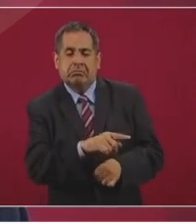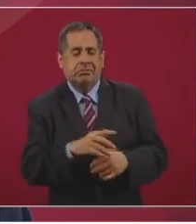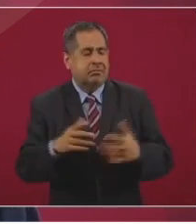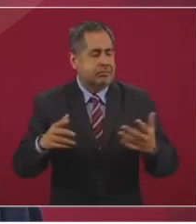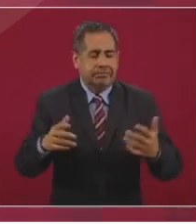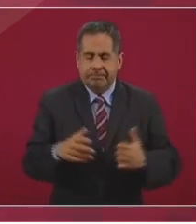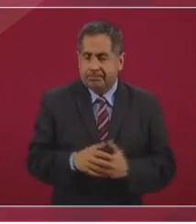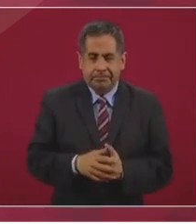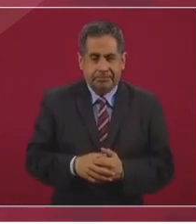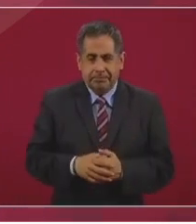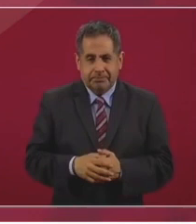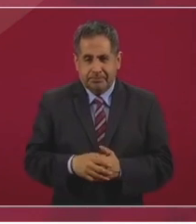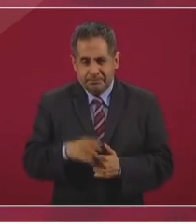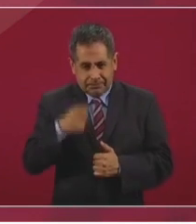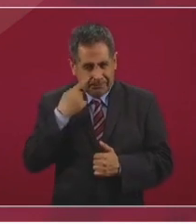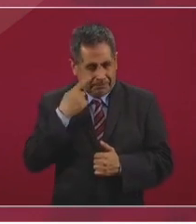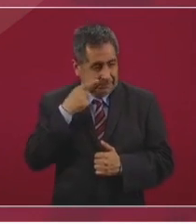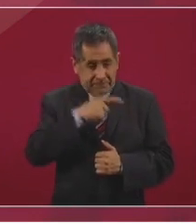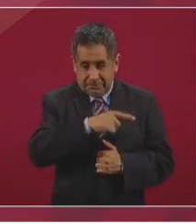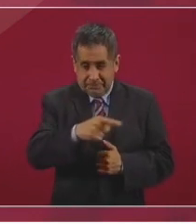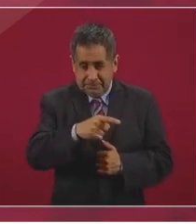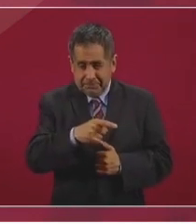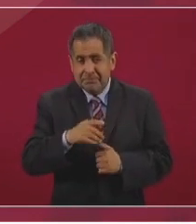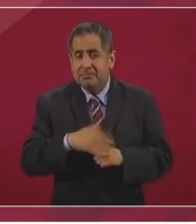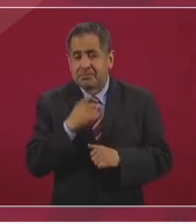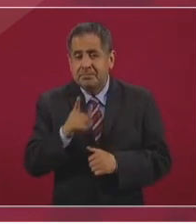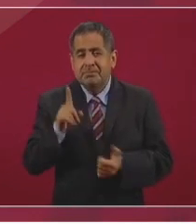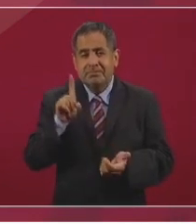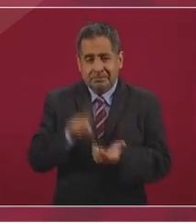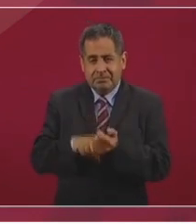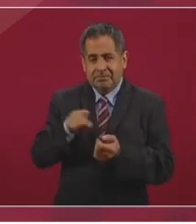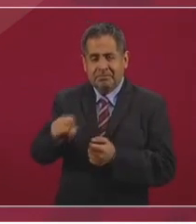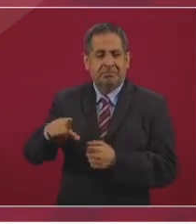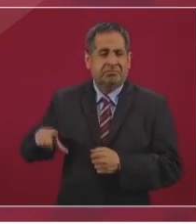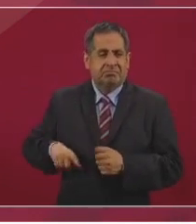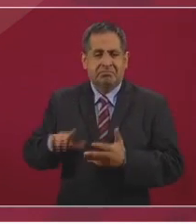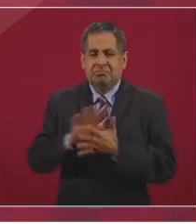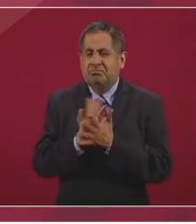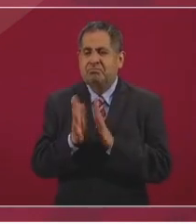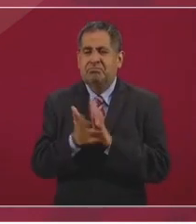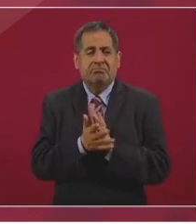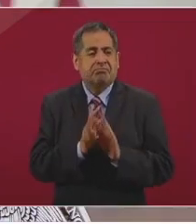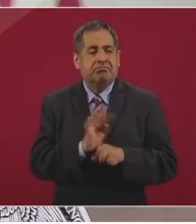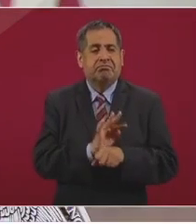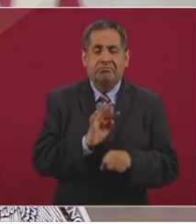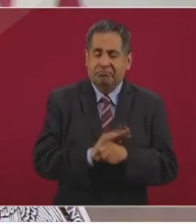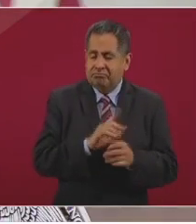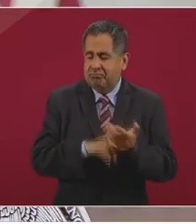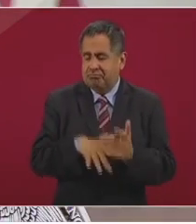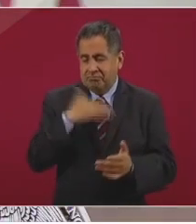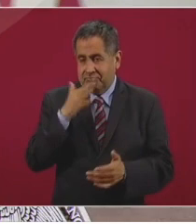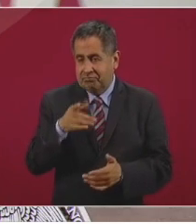Siempre que hay un asunto así es porque existe contubernio